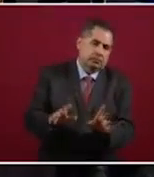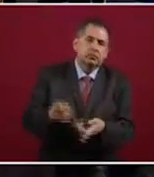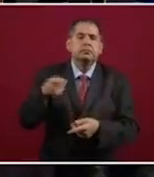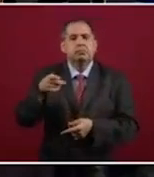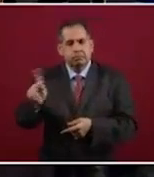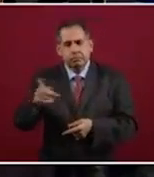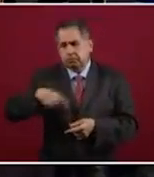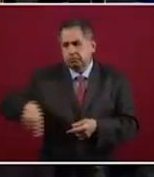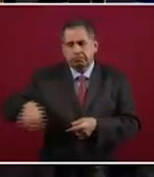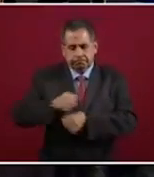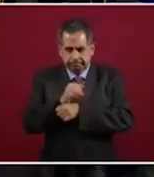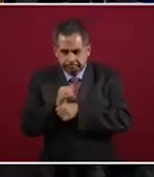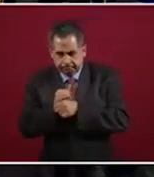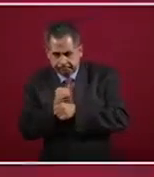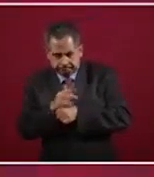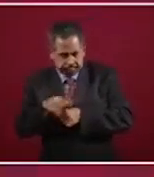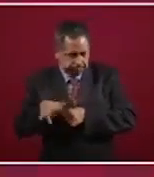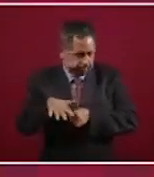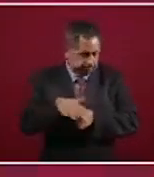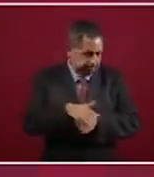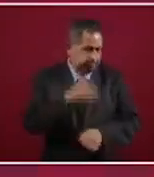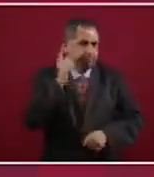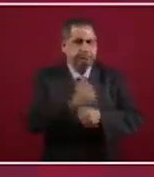nos indicará